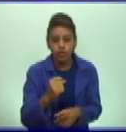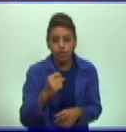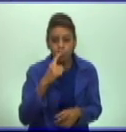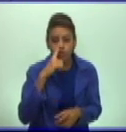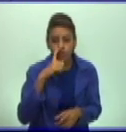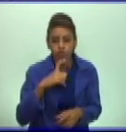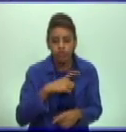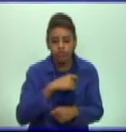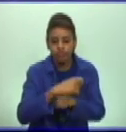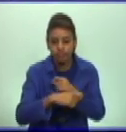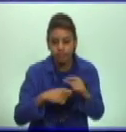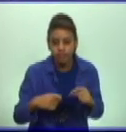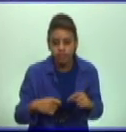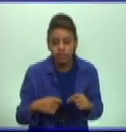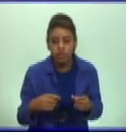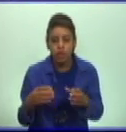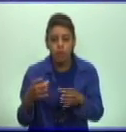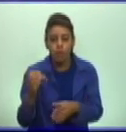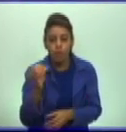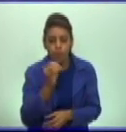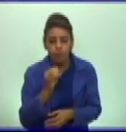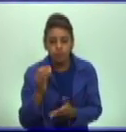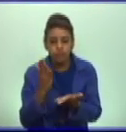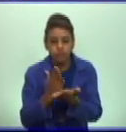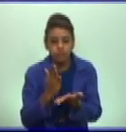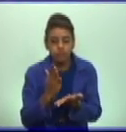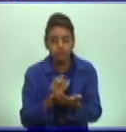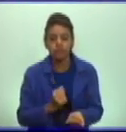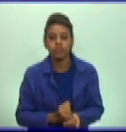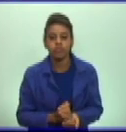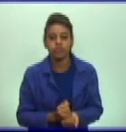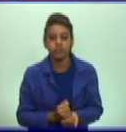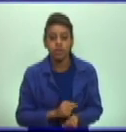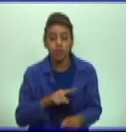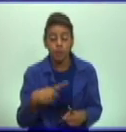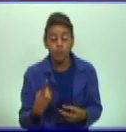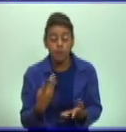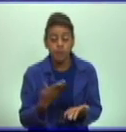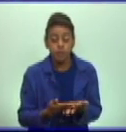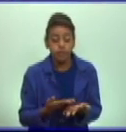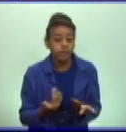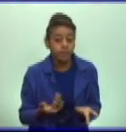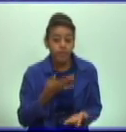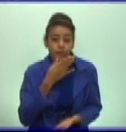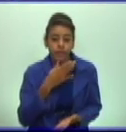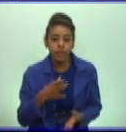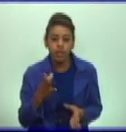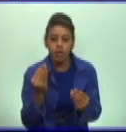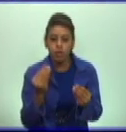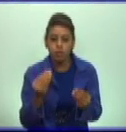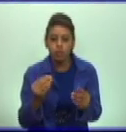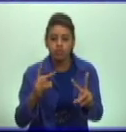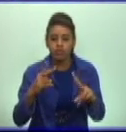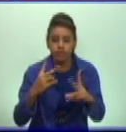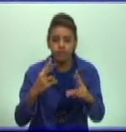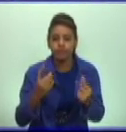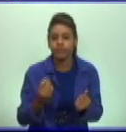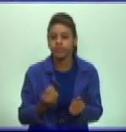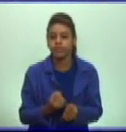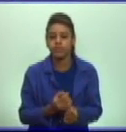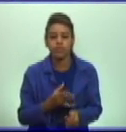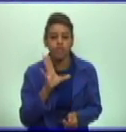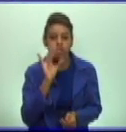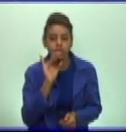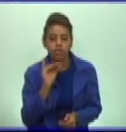a partir de sus organizaciones estudiantiles. Y es por eso que Fidel en varias oportunidades